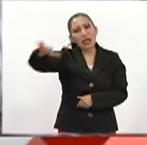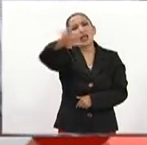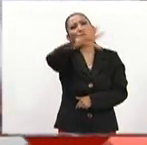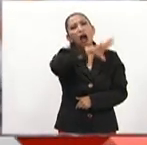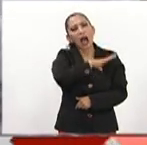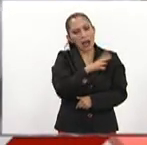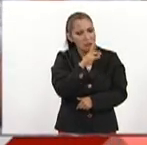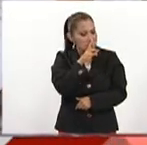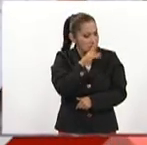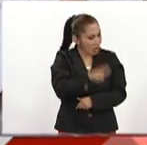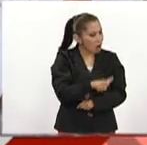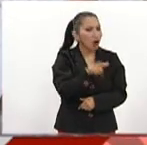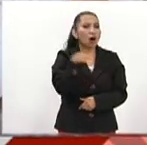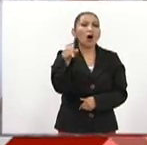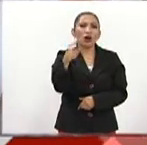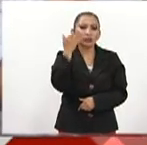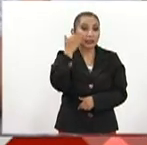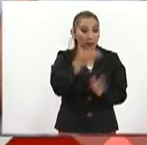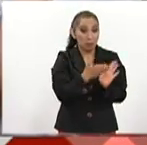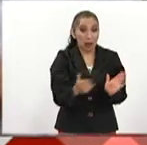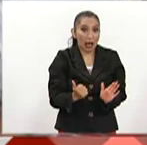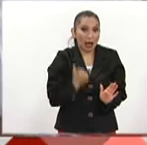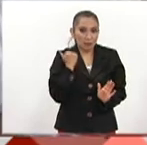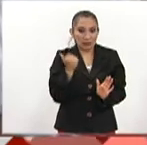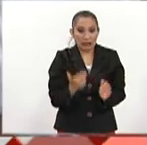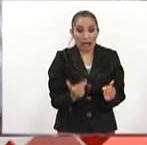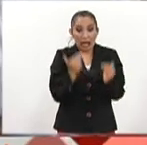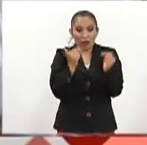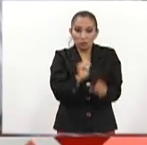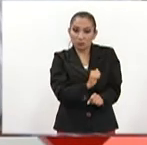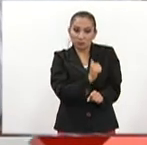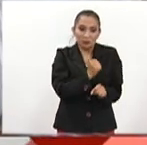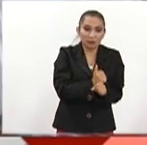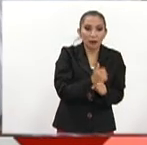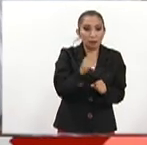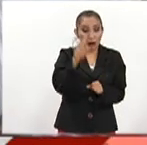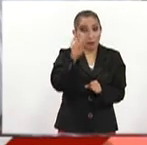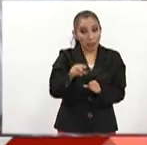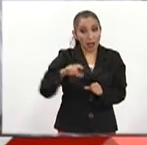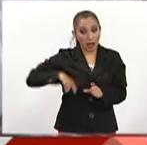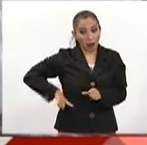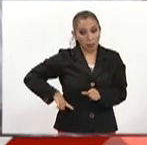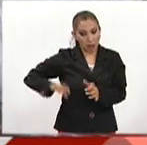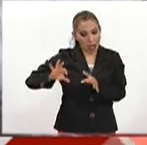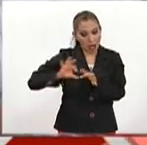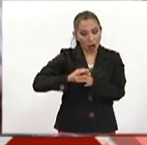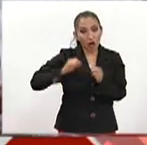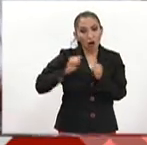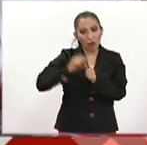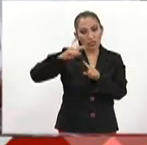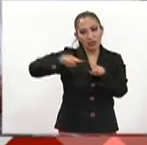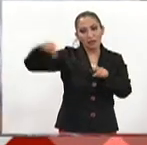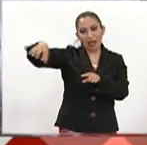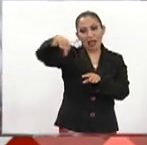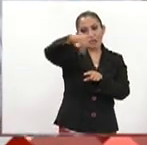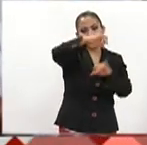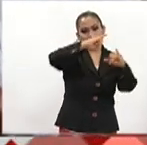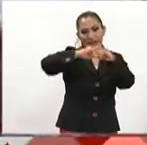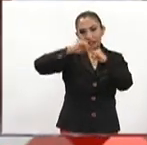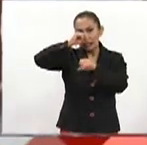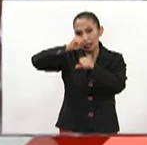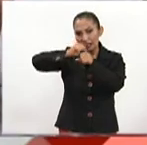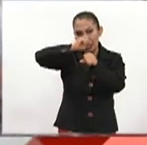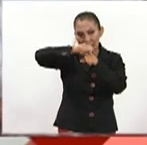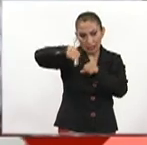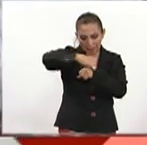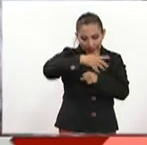en una de las mejores épocas para emprender, porque tenemos de aliado al gobierno a través de las diferentes secretarías.